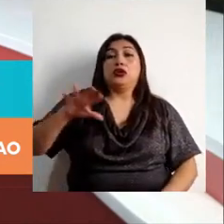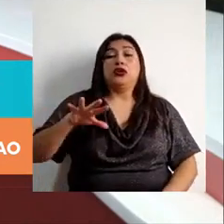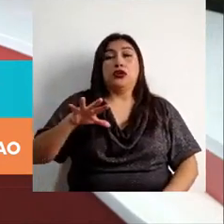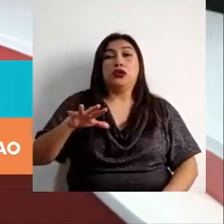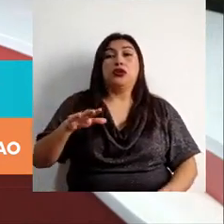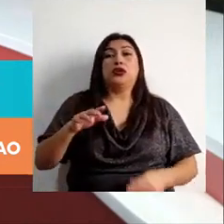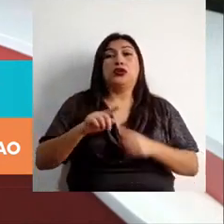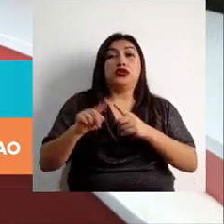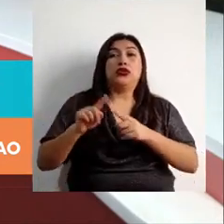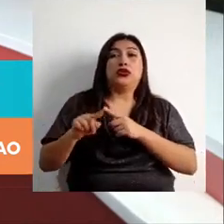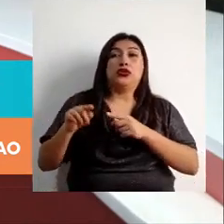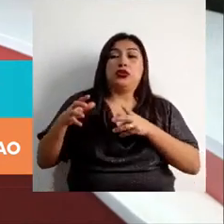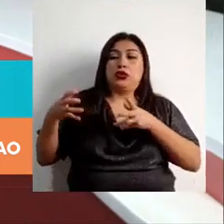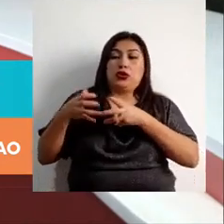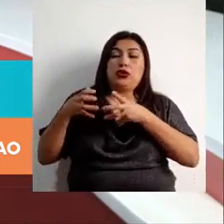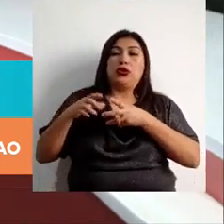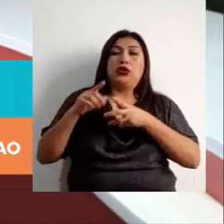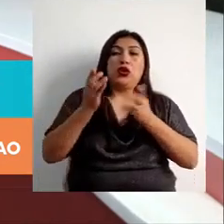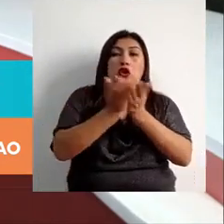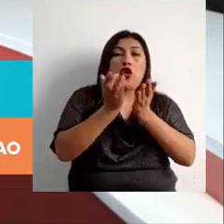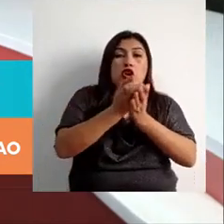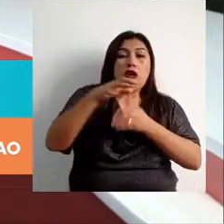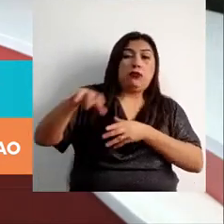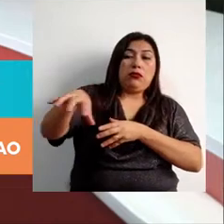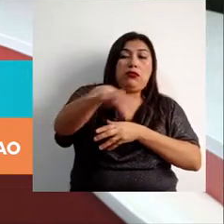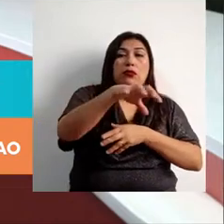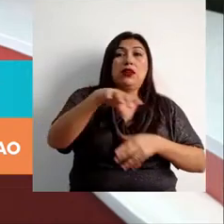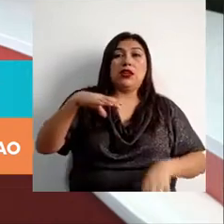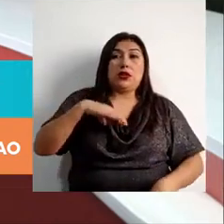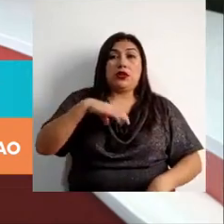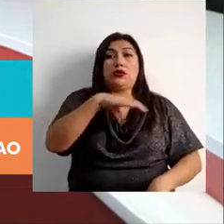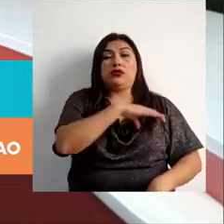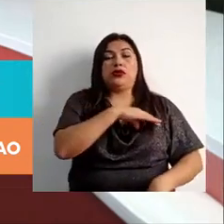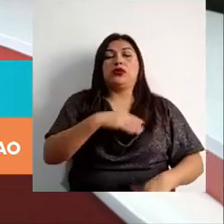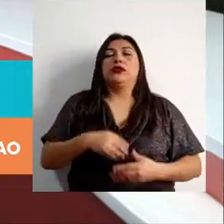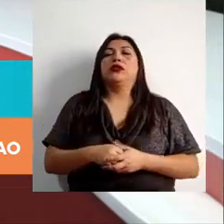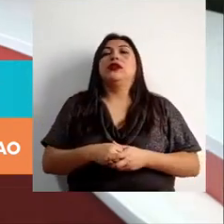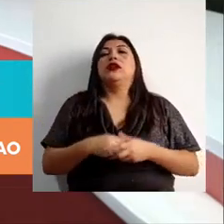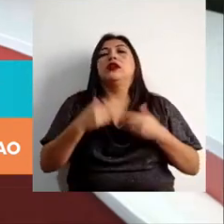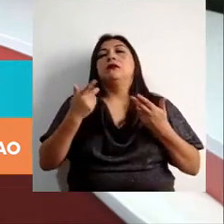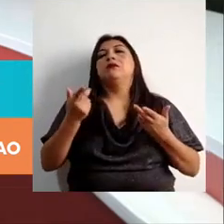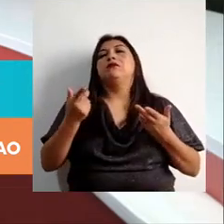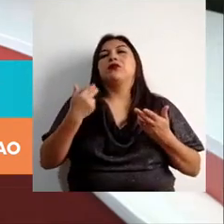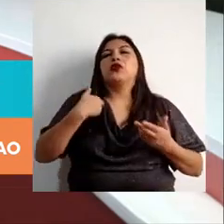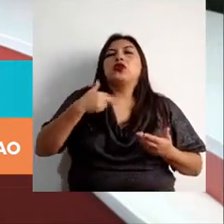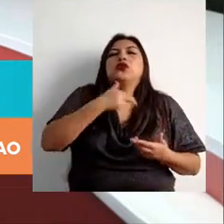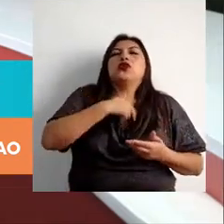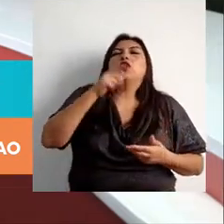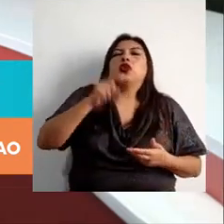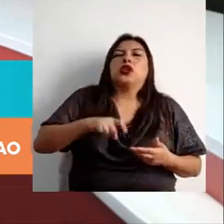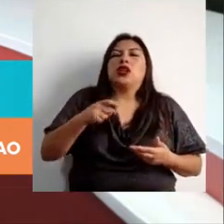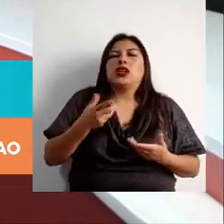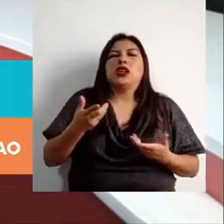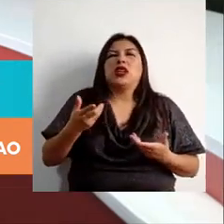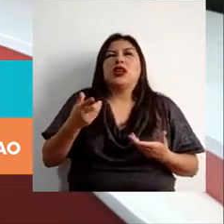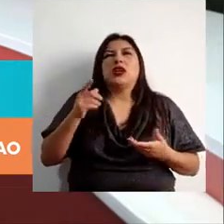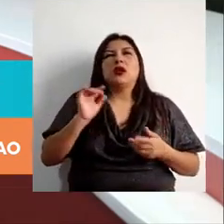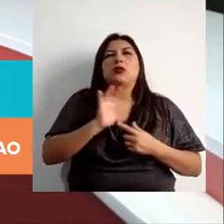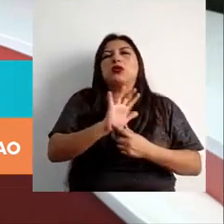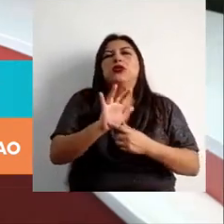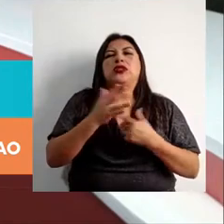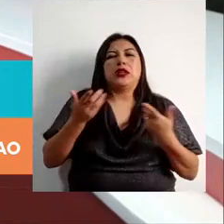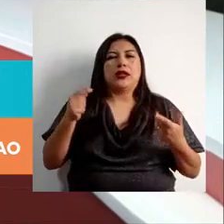diferentes centros educativos de la región Callao. ¿Qué es lo que buscamos nosotros con esta acción? Sensibilizar,